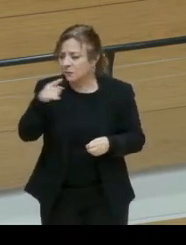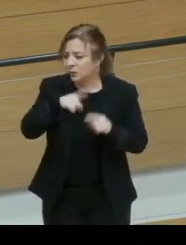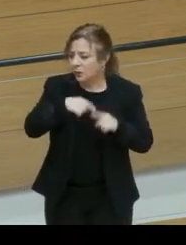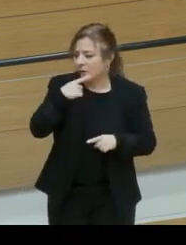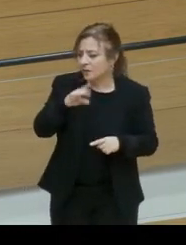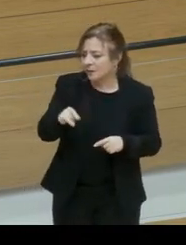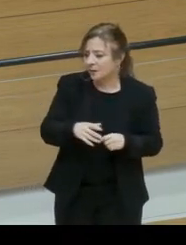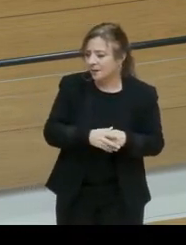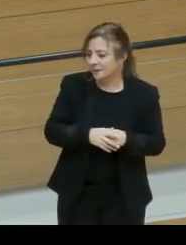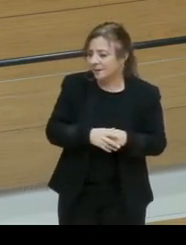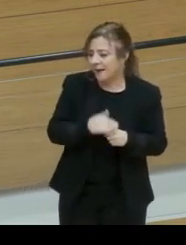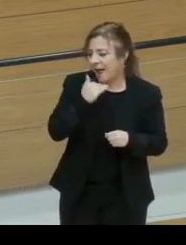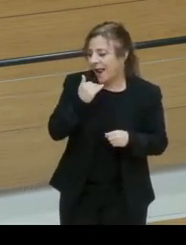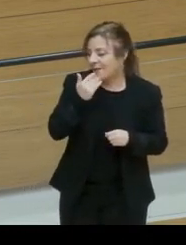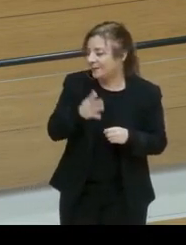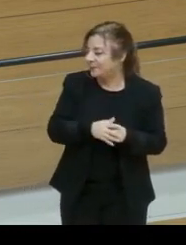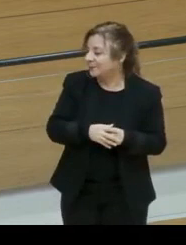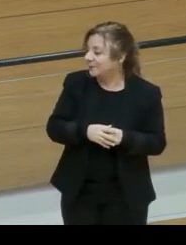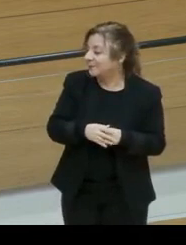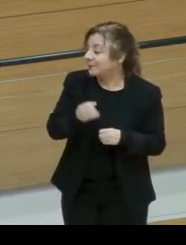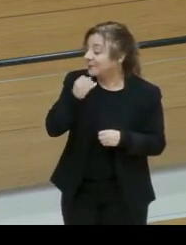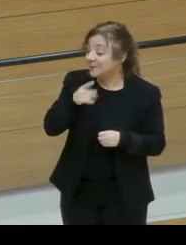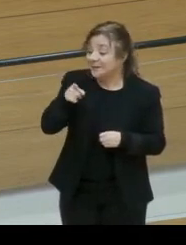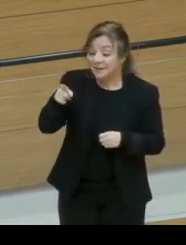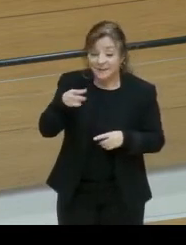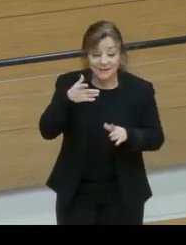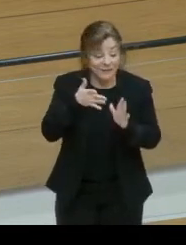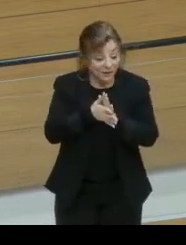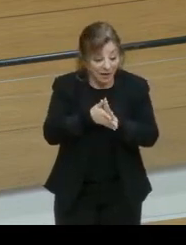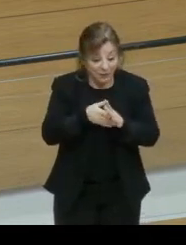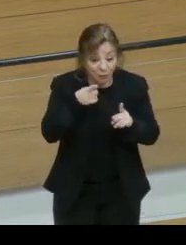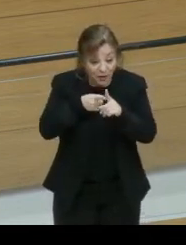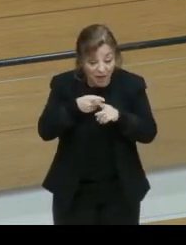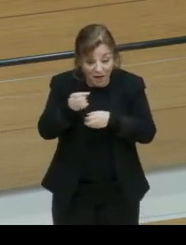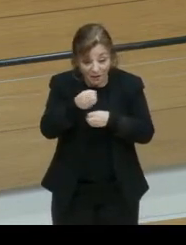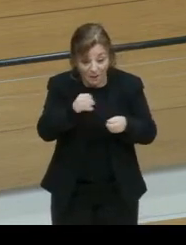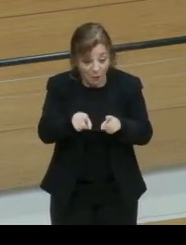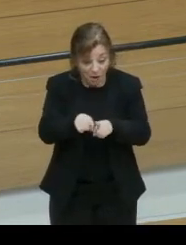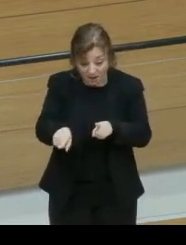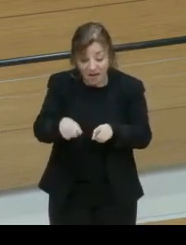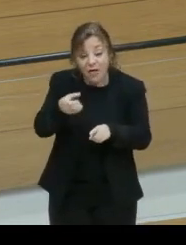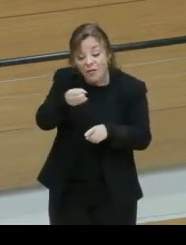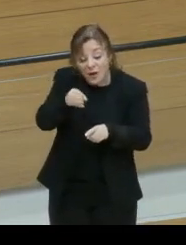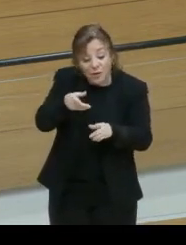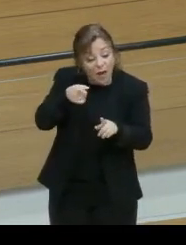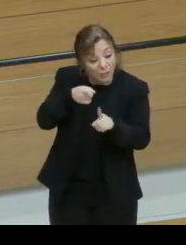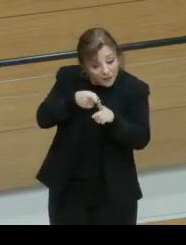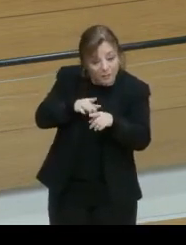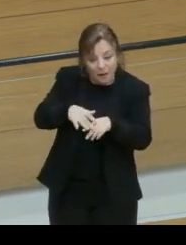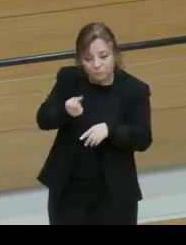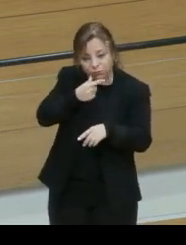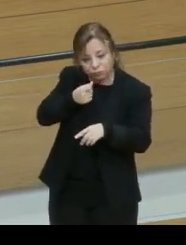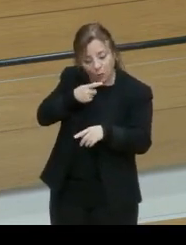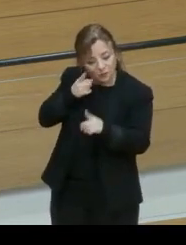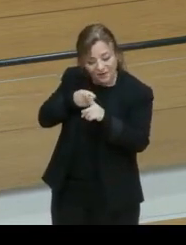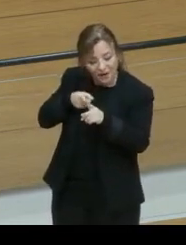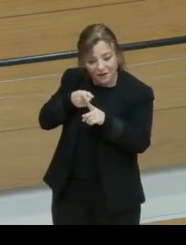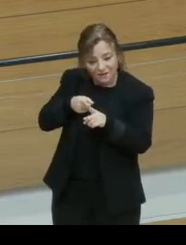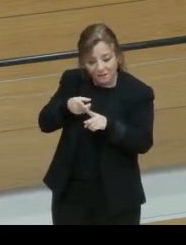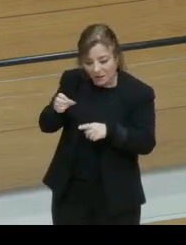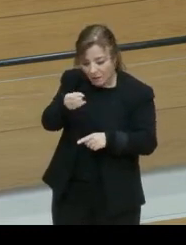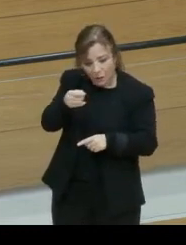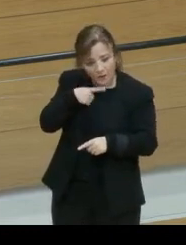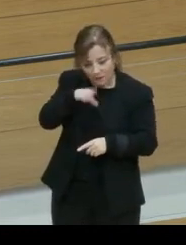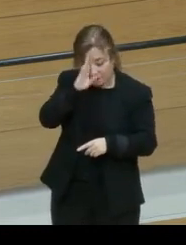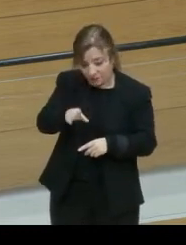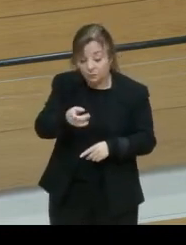¿Sí? Pues es emplear células, sería como el medicamento, utilizar directamente la célula. Y en